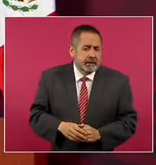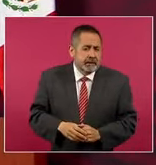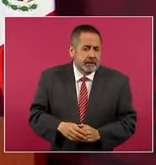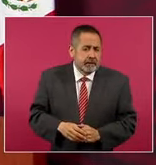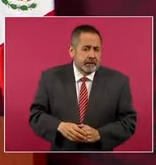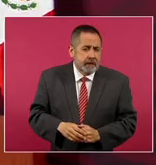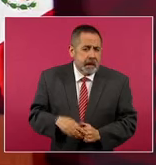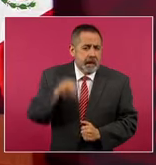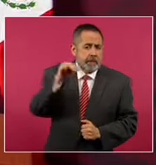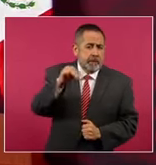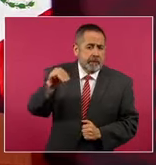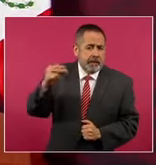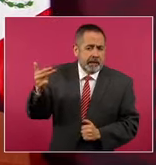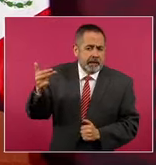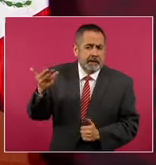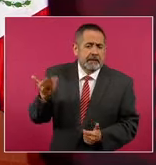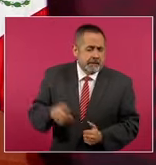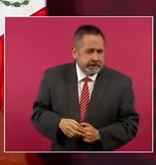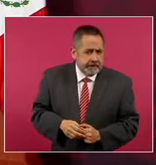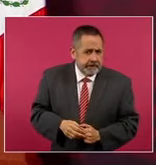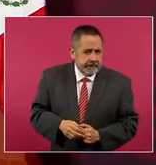con Miguel de la Madrid.